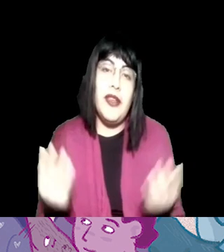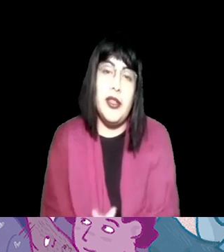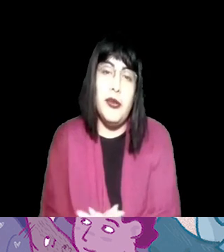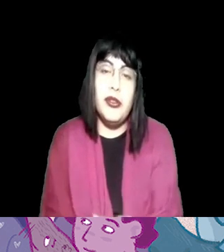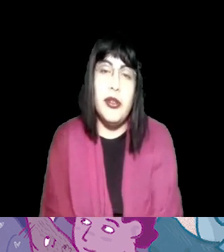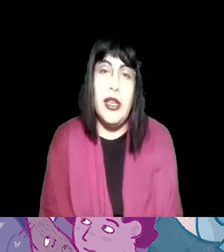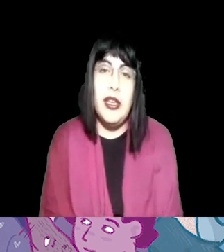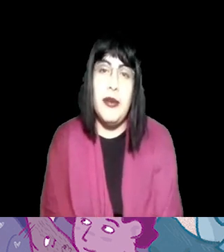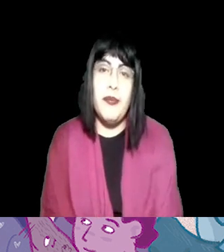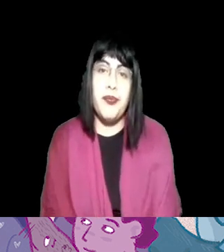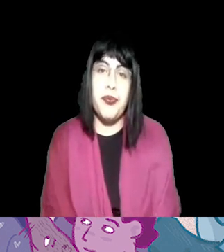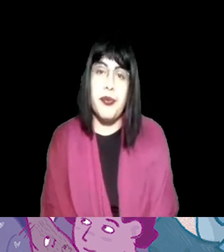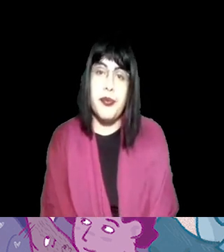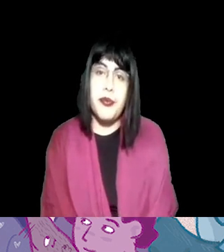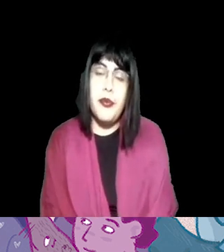año